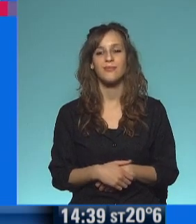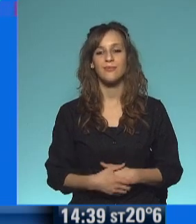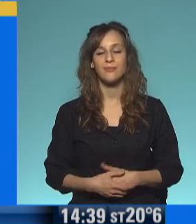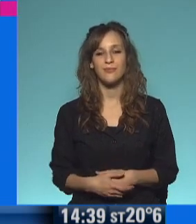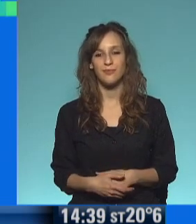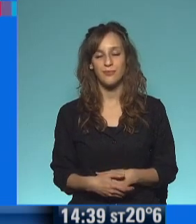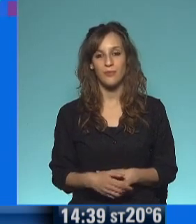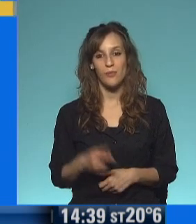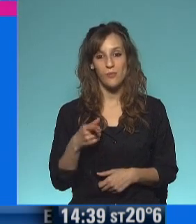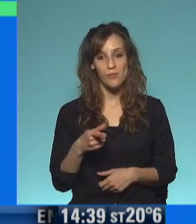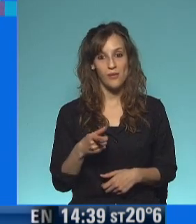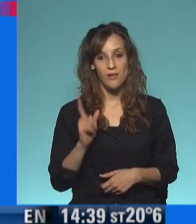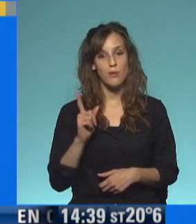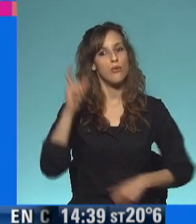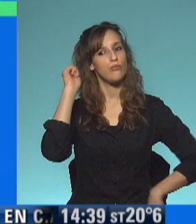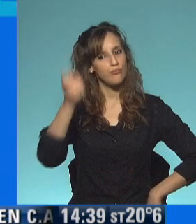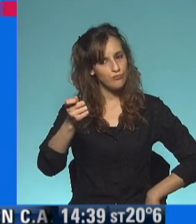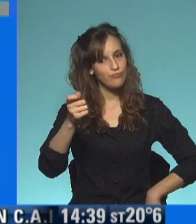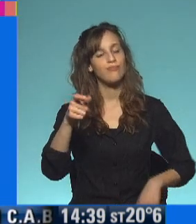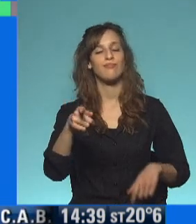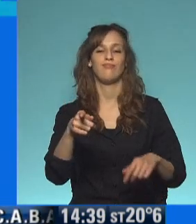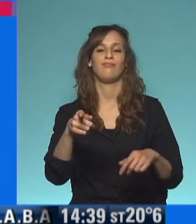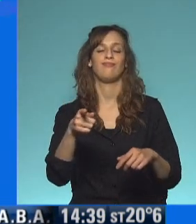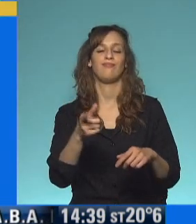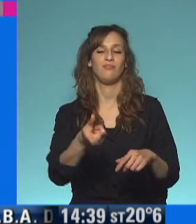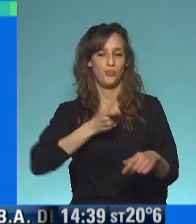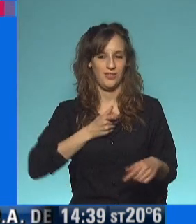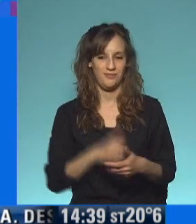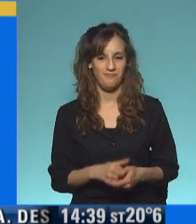Ay, mirá, con la varita señala Renata de Rosario.